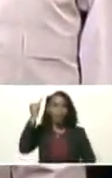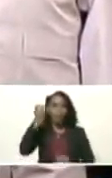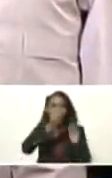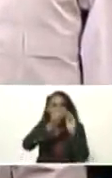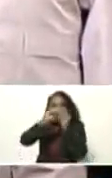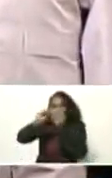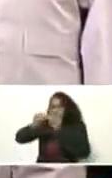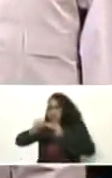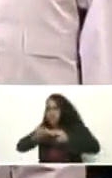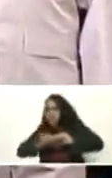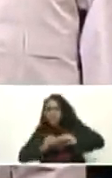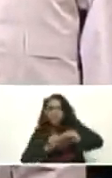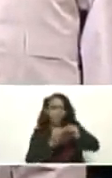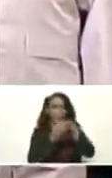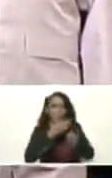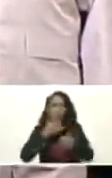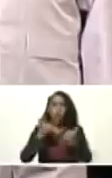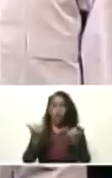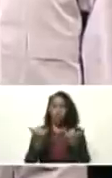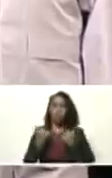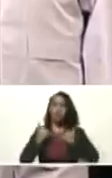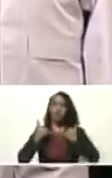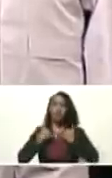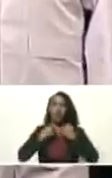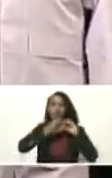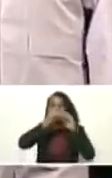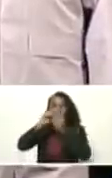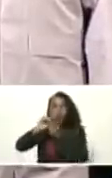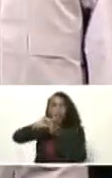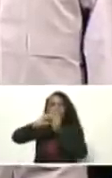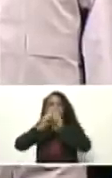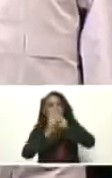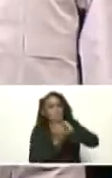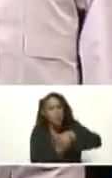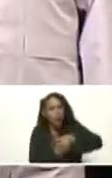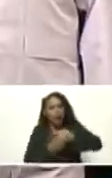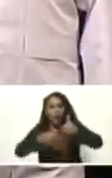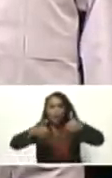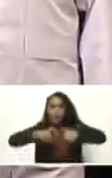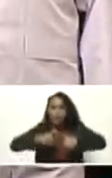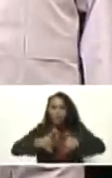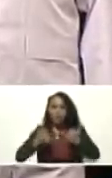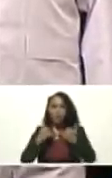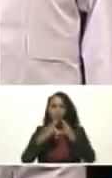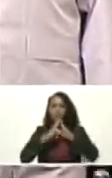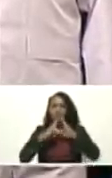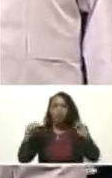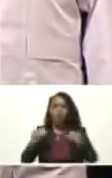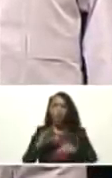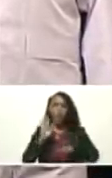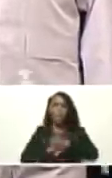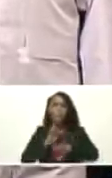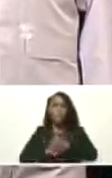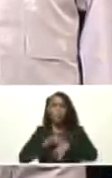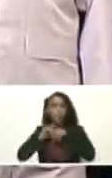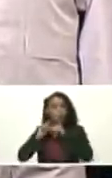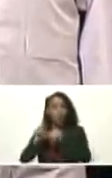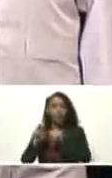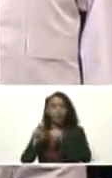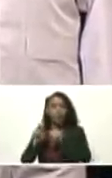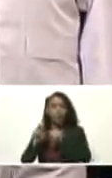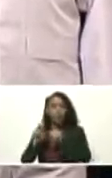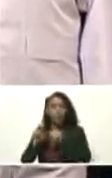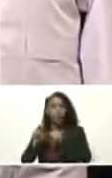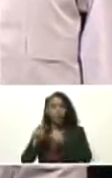Acomodar, mejorar, cambiar todo. Por eso es que yo